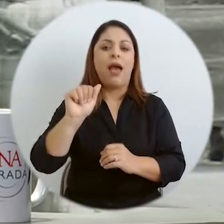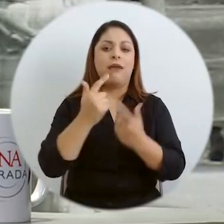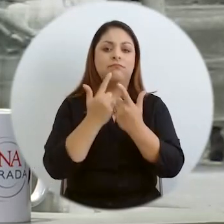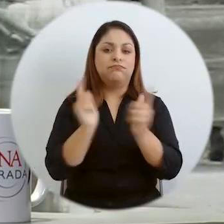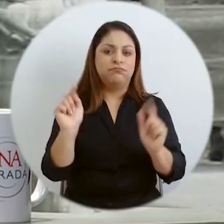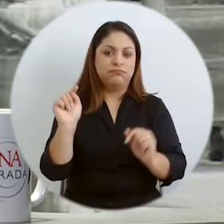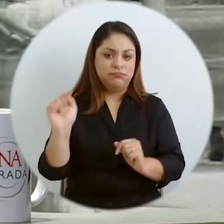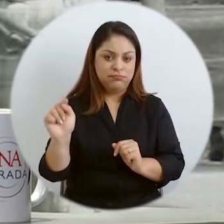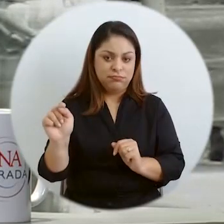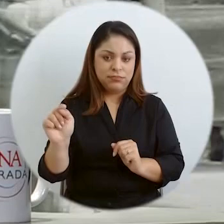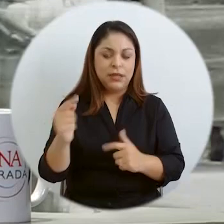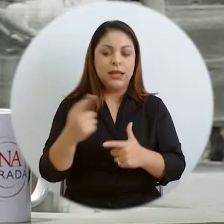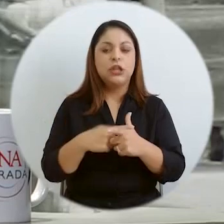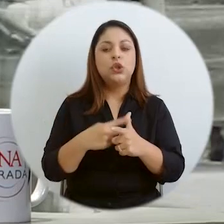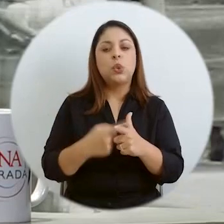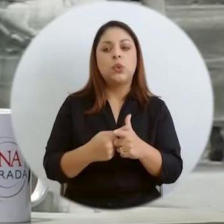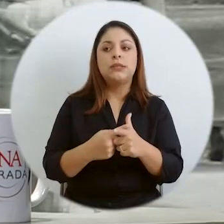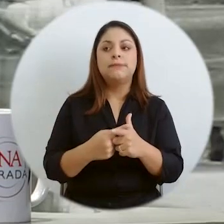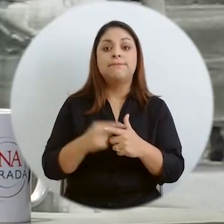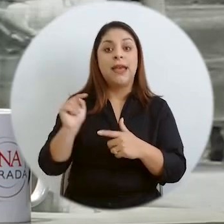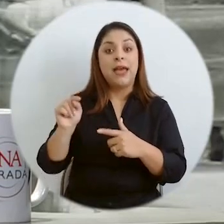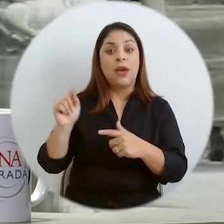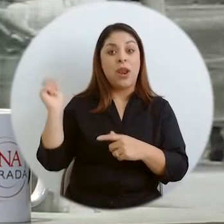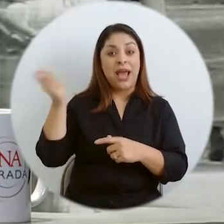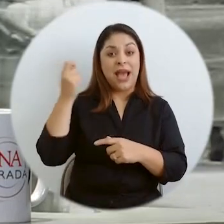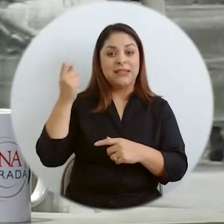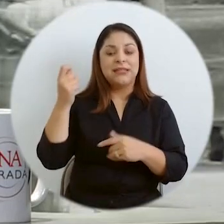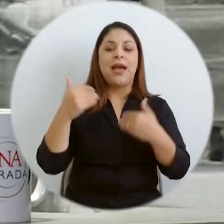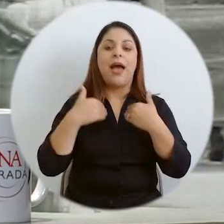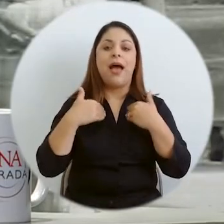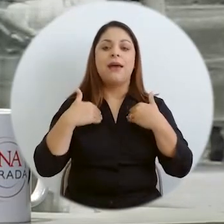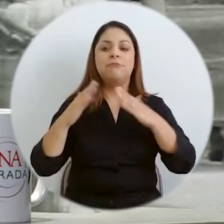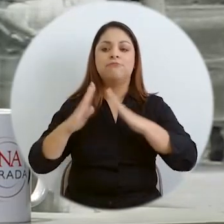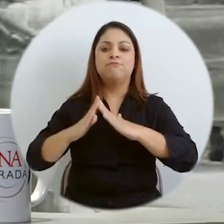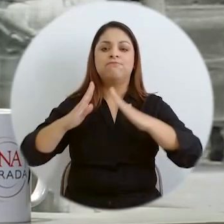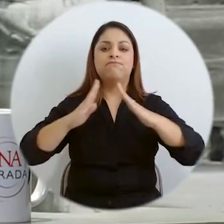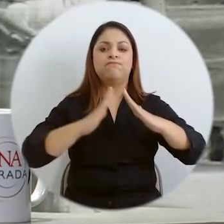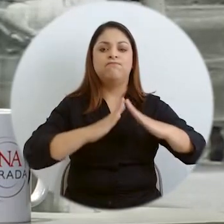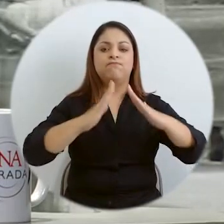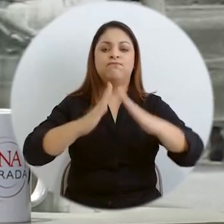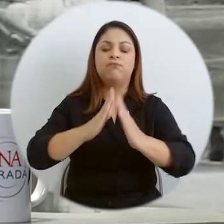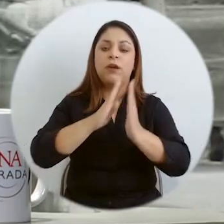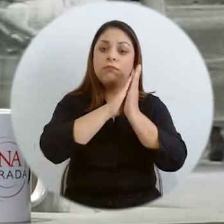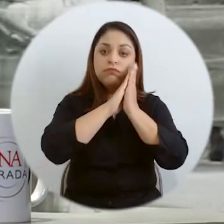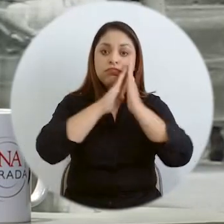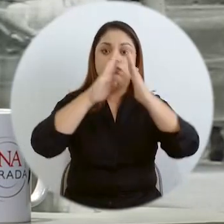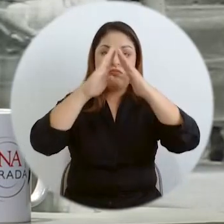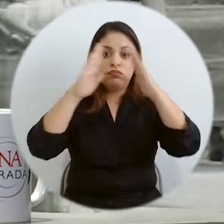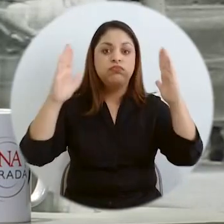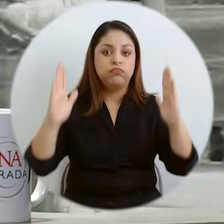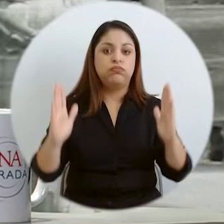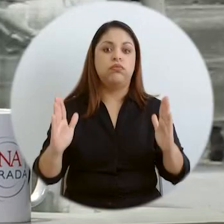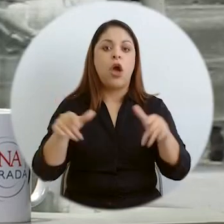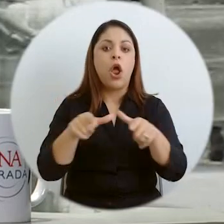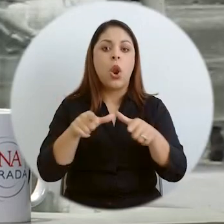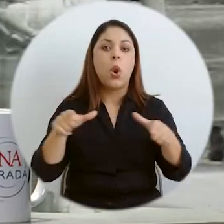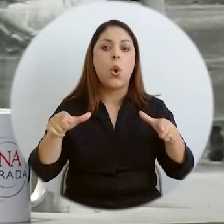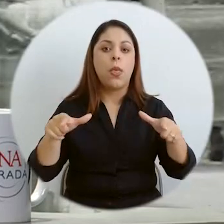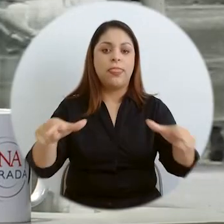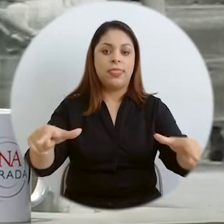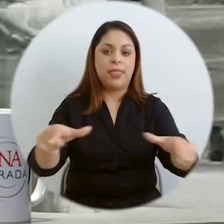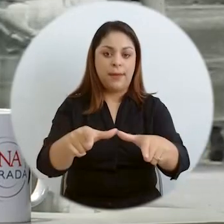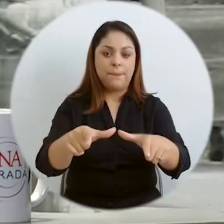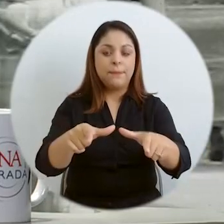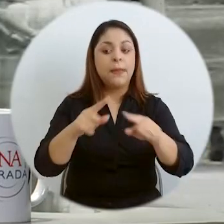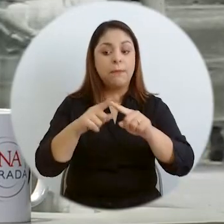está orientando principalmente a proyectos habitacionales y a proyectos de condominios de lotes que van a servir para construir proyectos habitacionales. Porque dentro